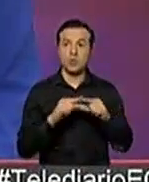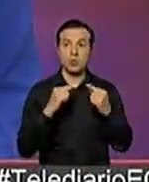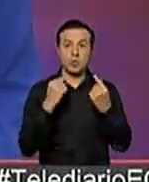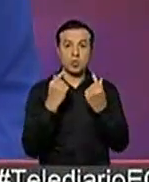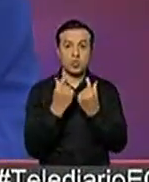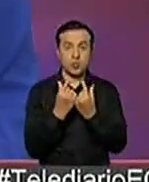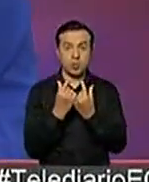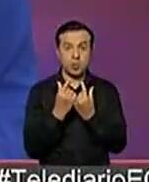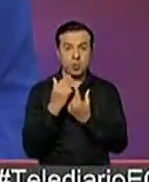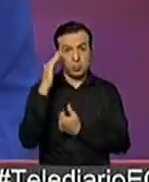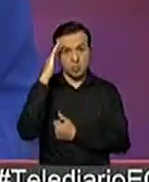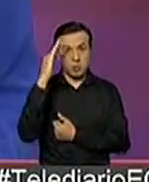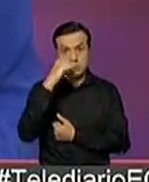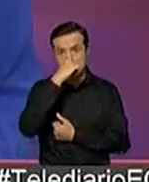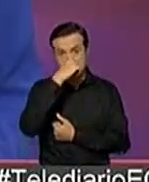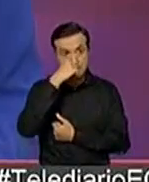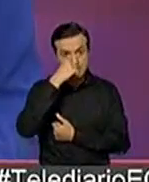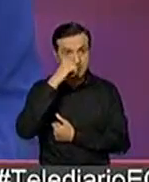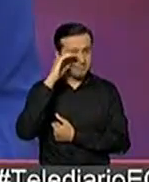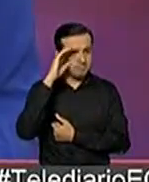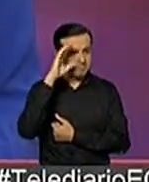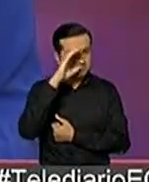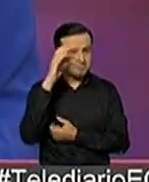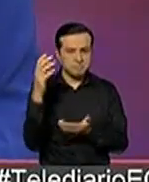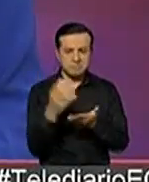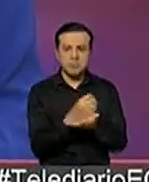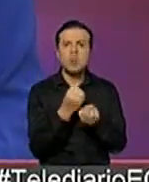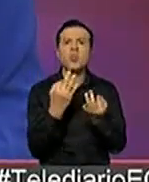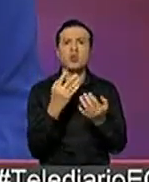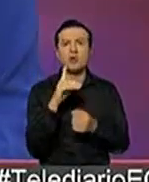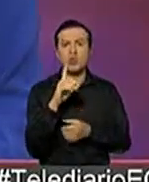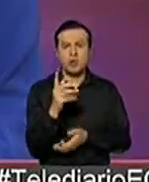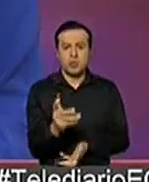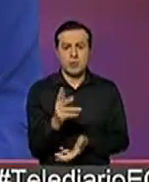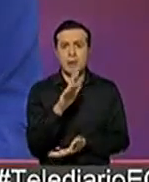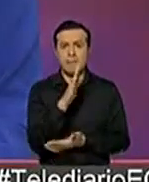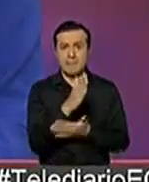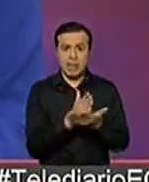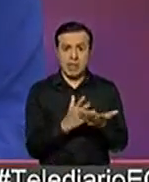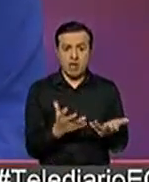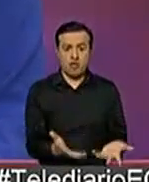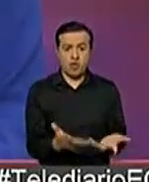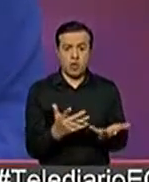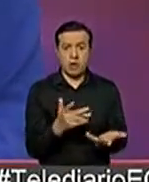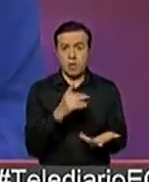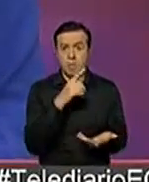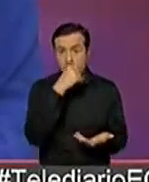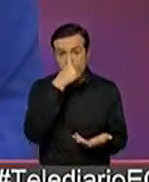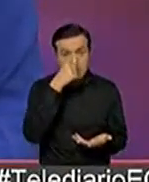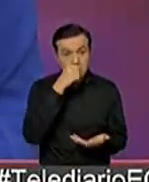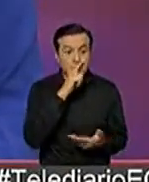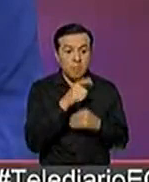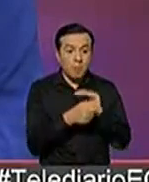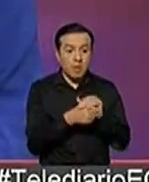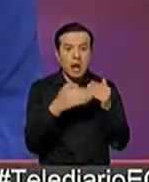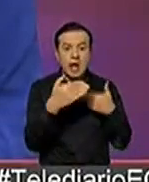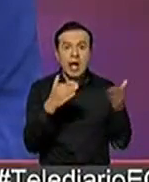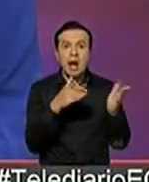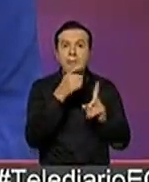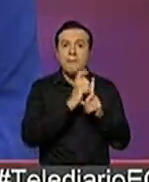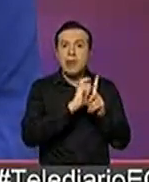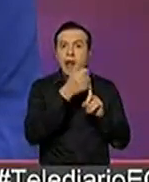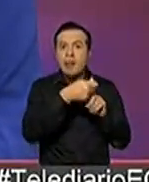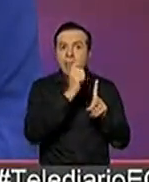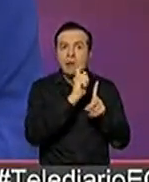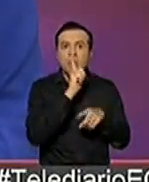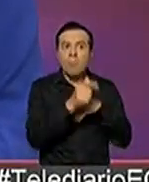Inteligencia Antinarcóticos en coordinación con la Fiscalía decomisaron más de media tonelada de cocaína que estaba oculta en cajas de banano para ser transportada en un